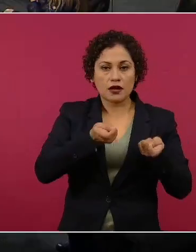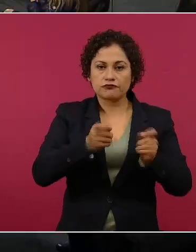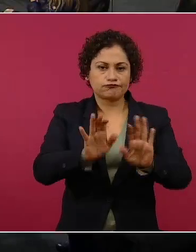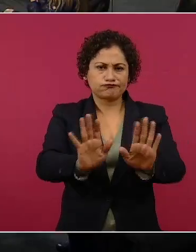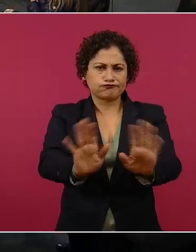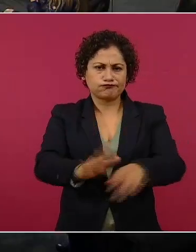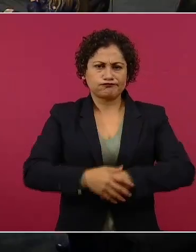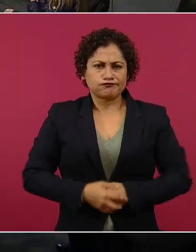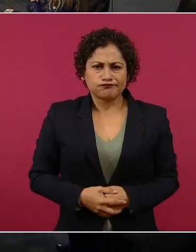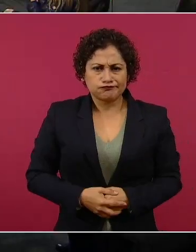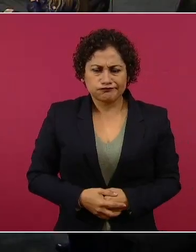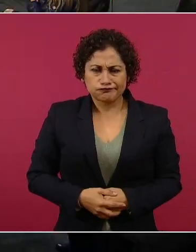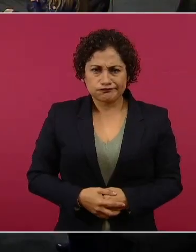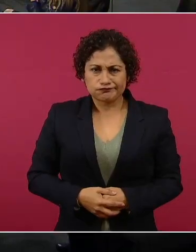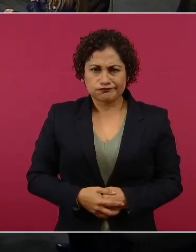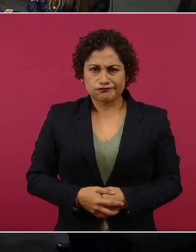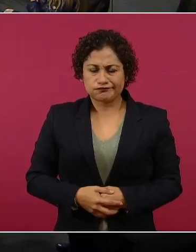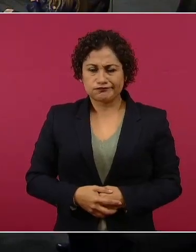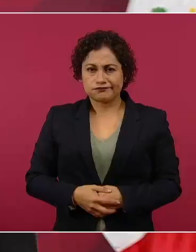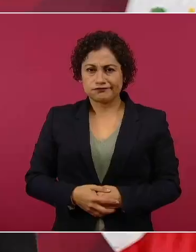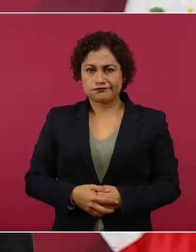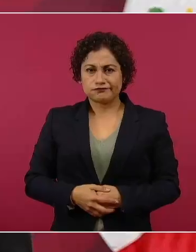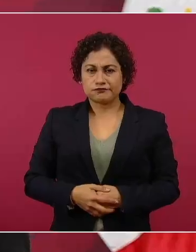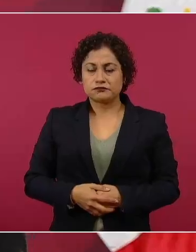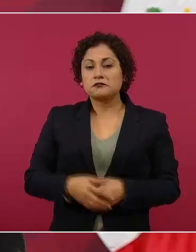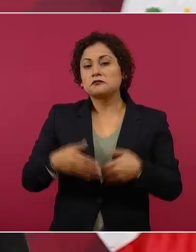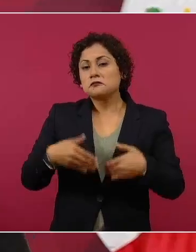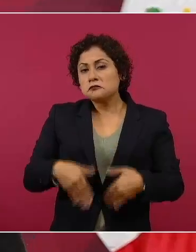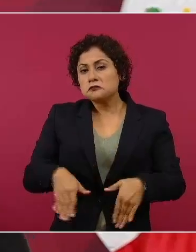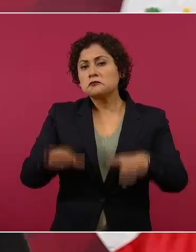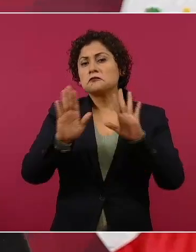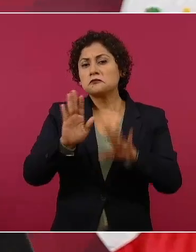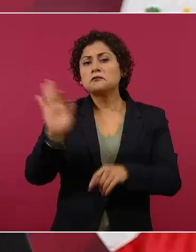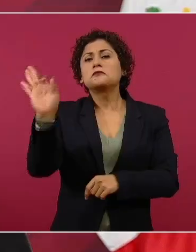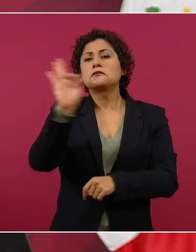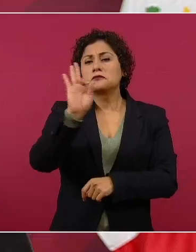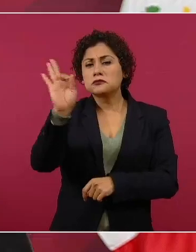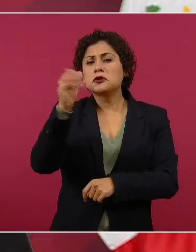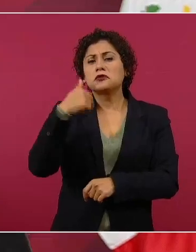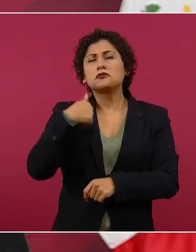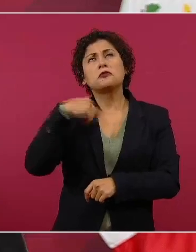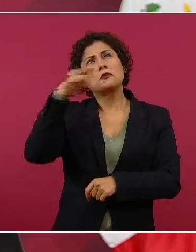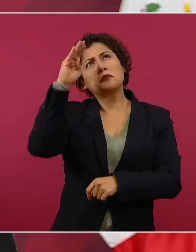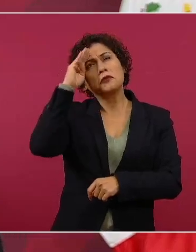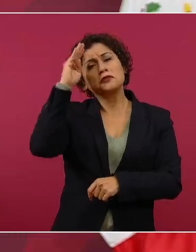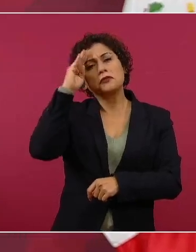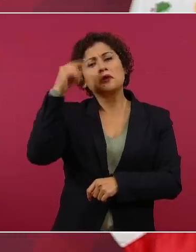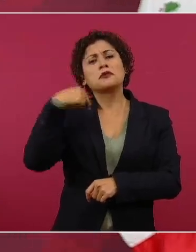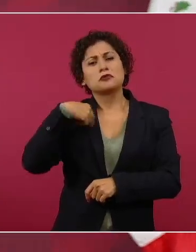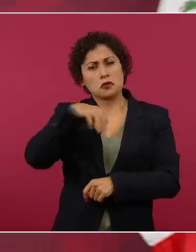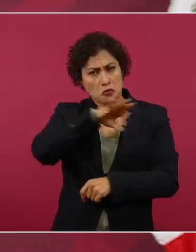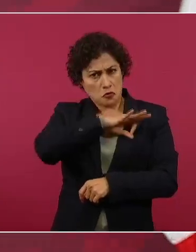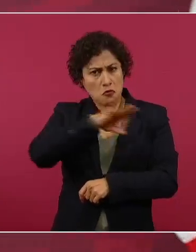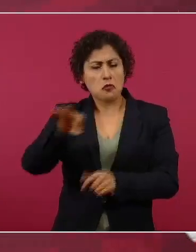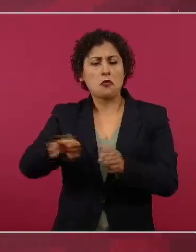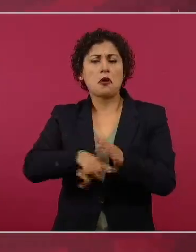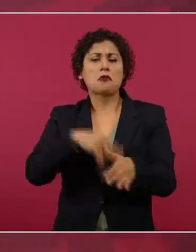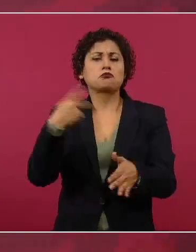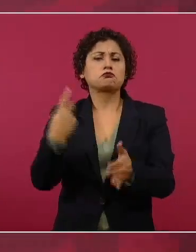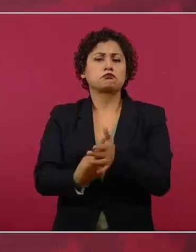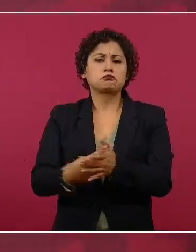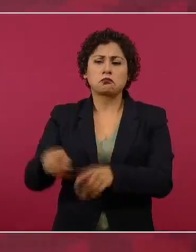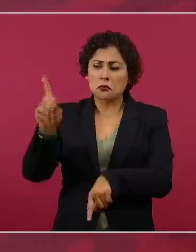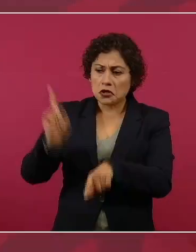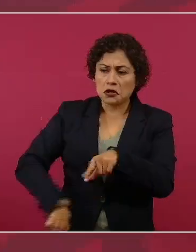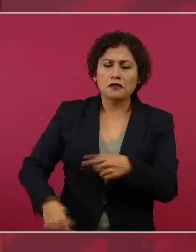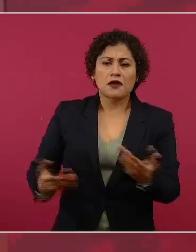Sí, sí, si lo considero, la puedo vetar. Sí, si lo considero, lo puedo vetar.